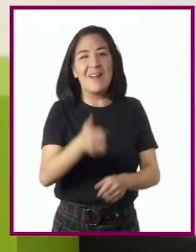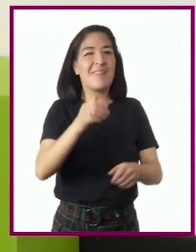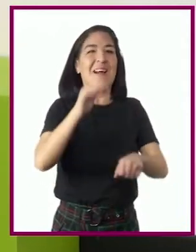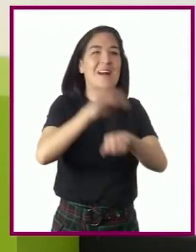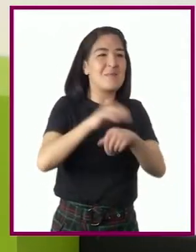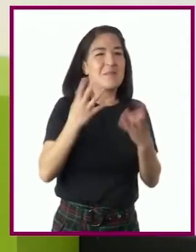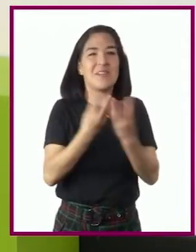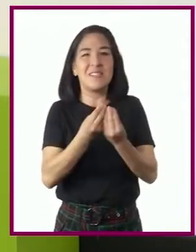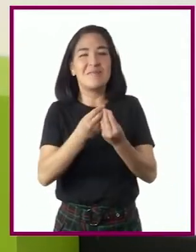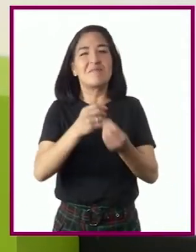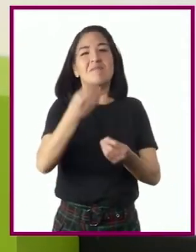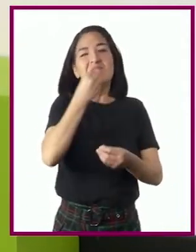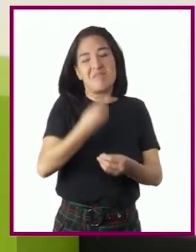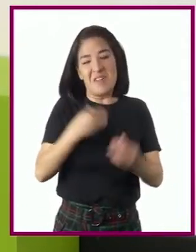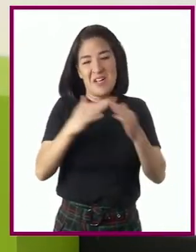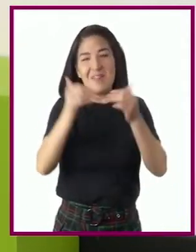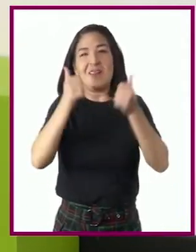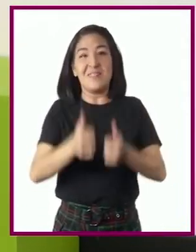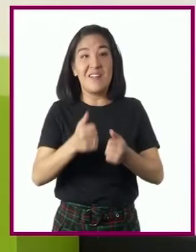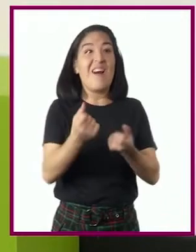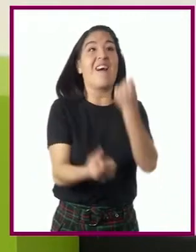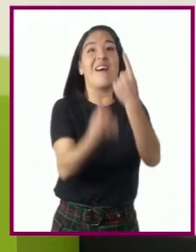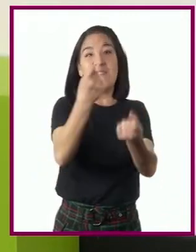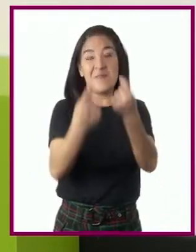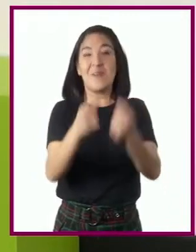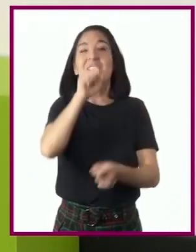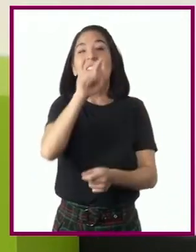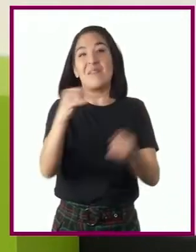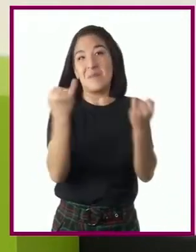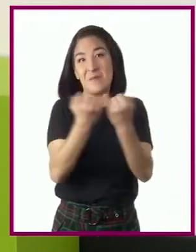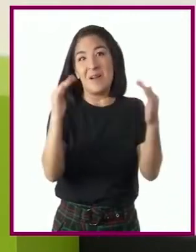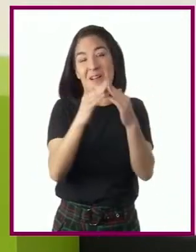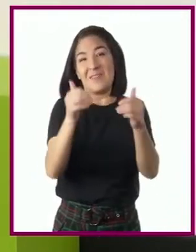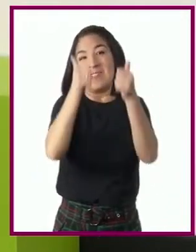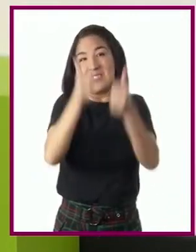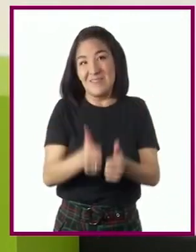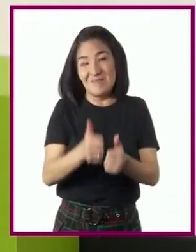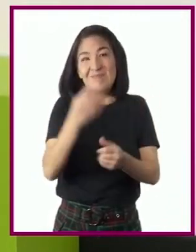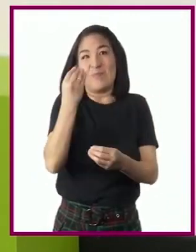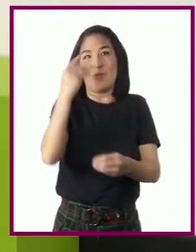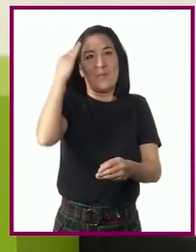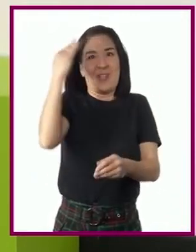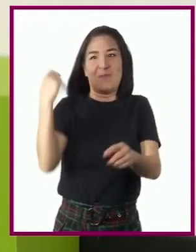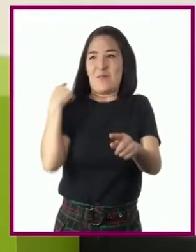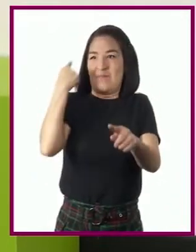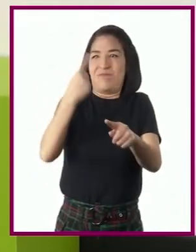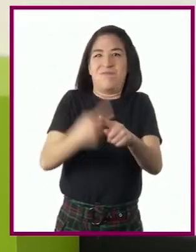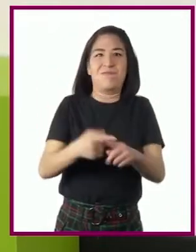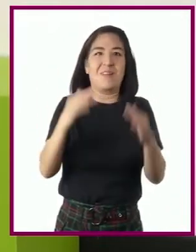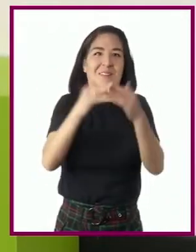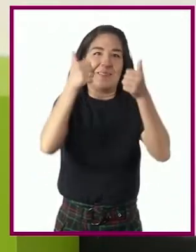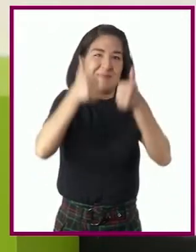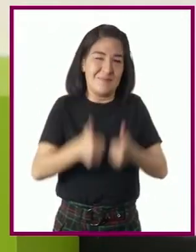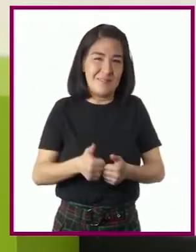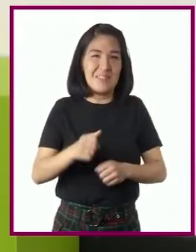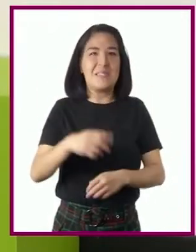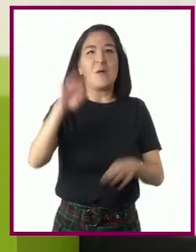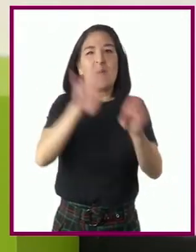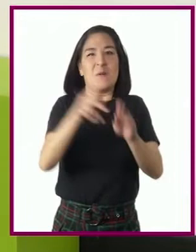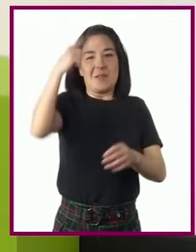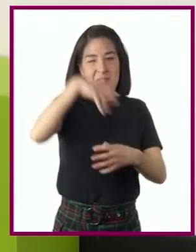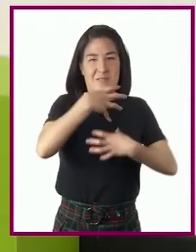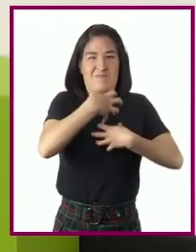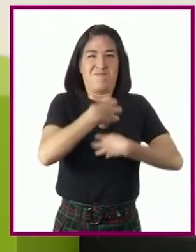situación con la que seguramente se identifican muchos, dado el tiempo que llevamos en confinamiento. Logró sobrepasar la frustración